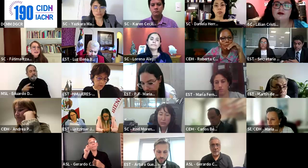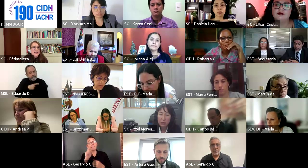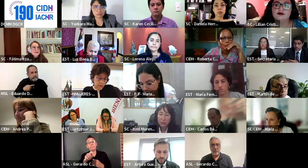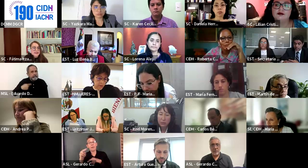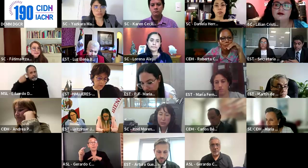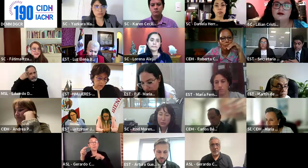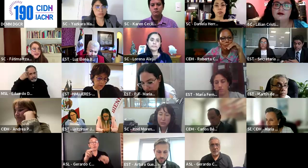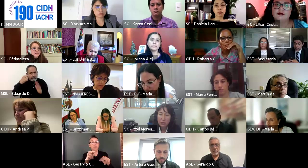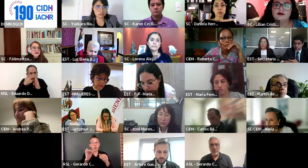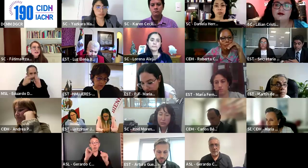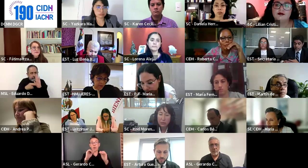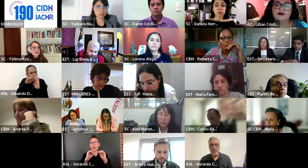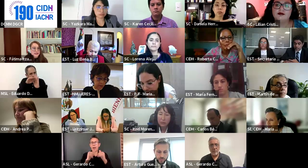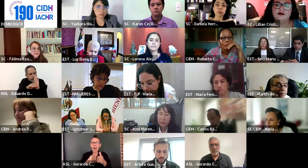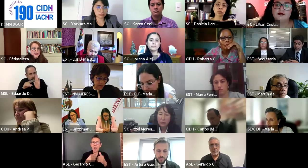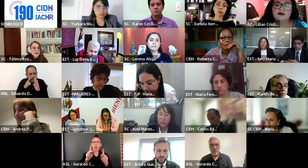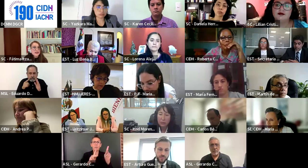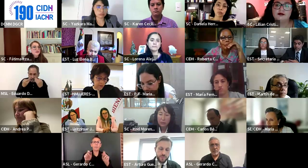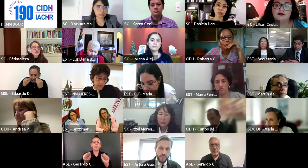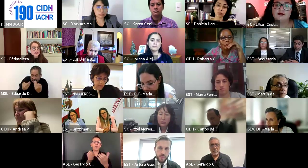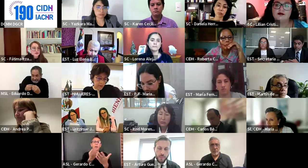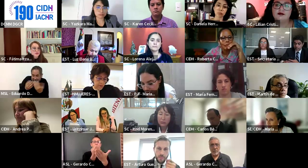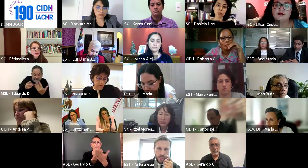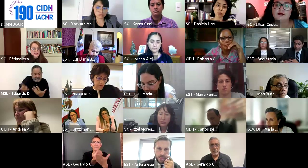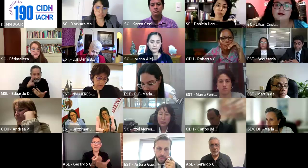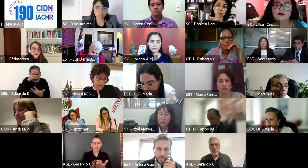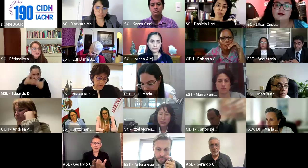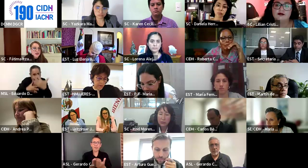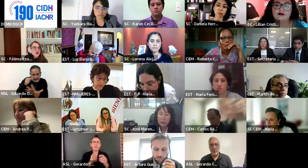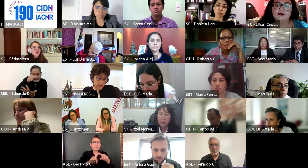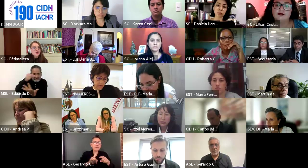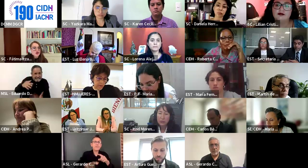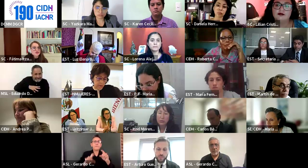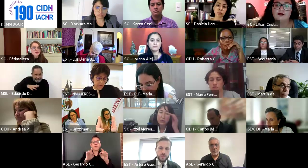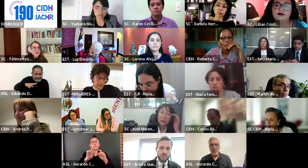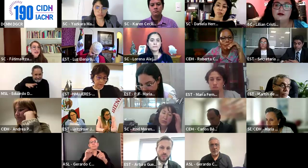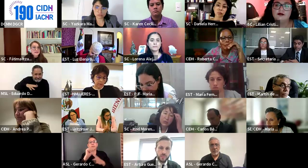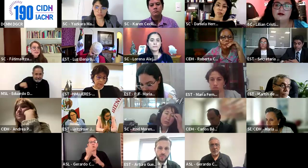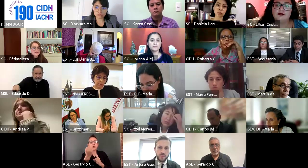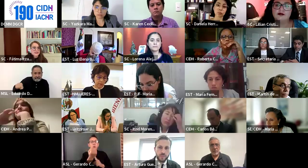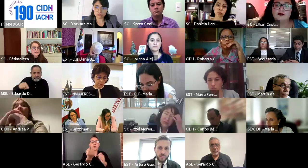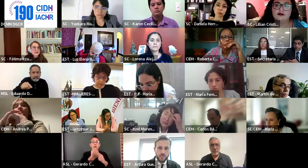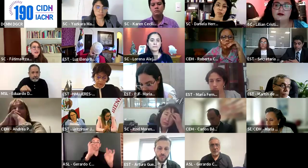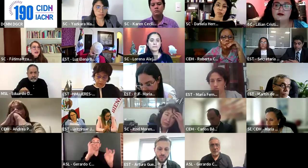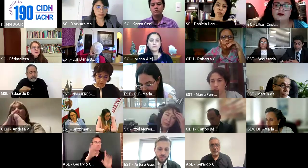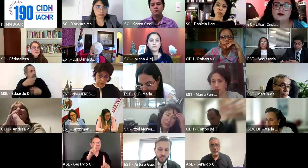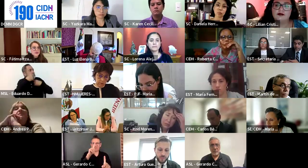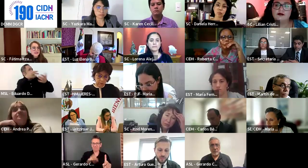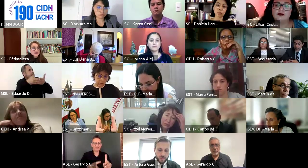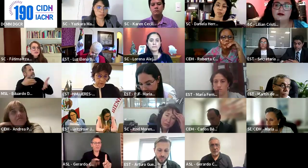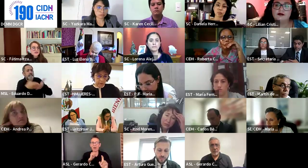evidenciar la violencia en todas sus modalidades no son accesibles.